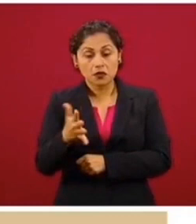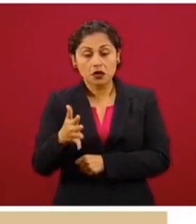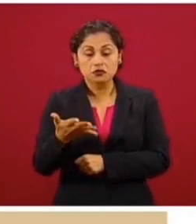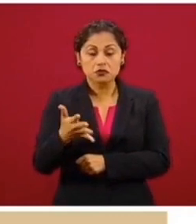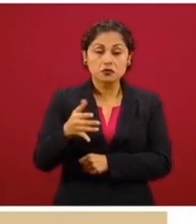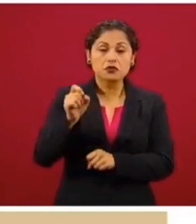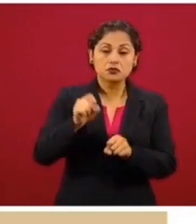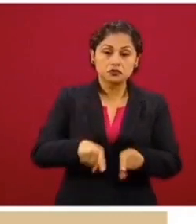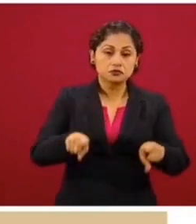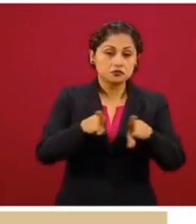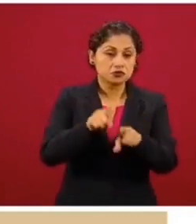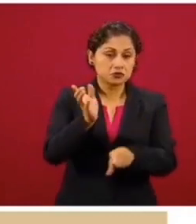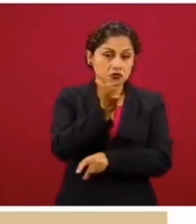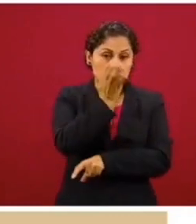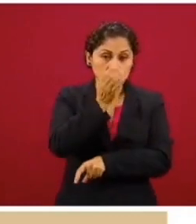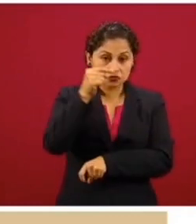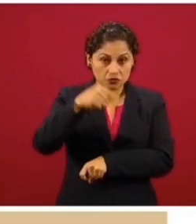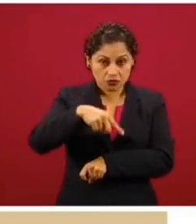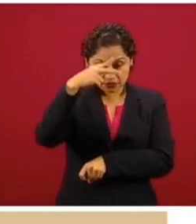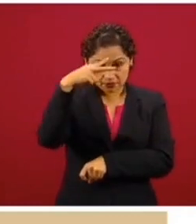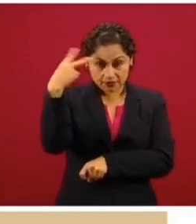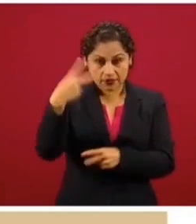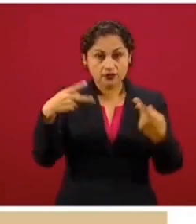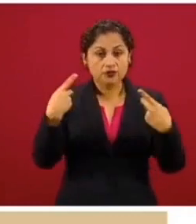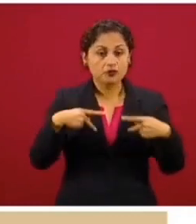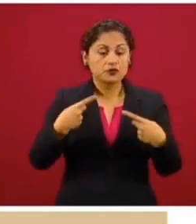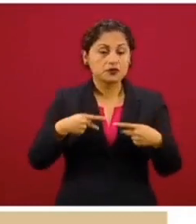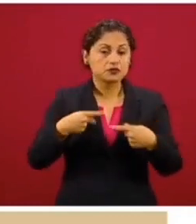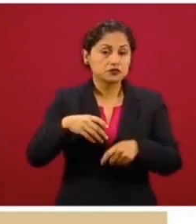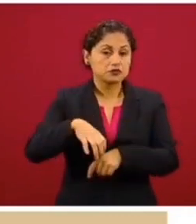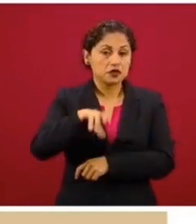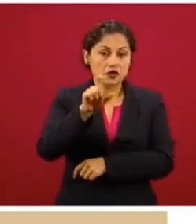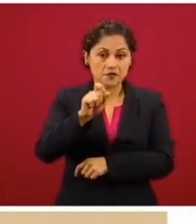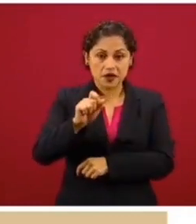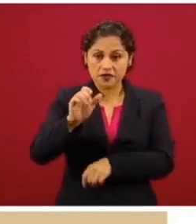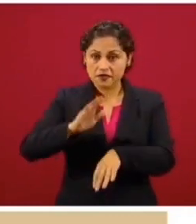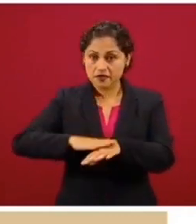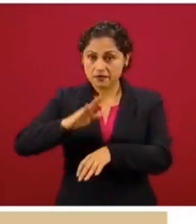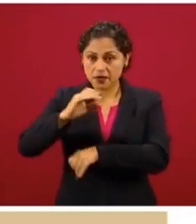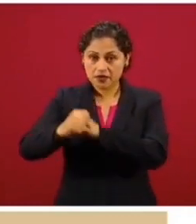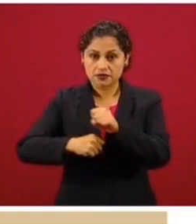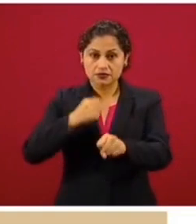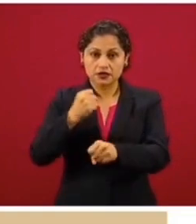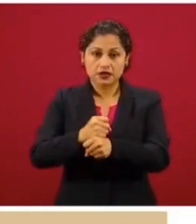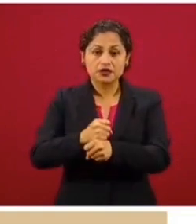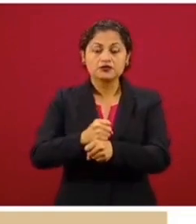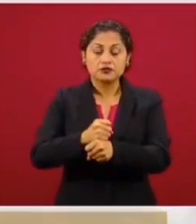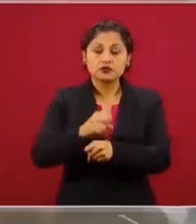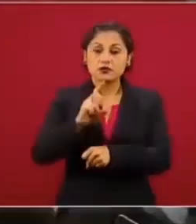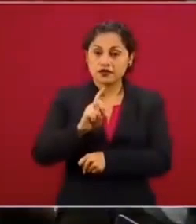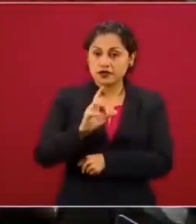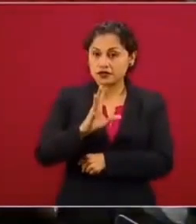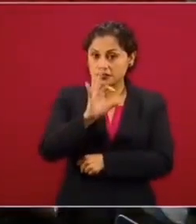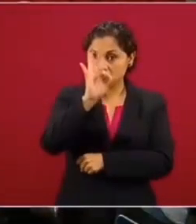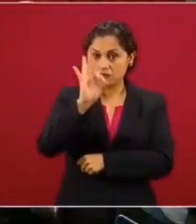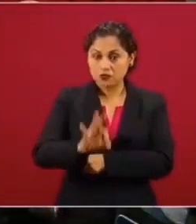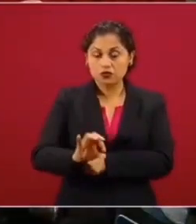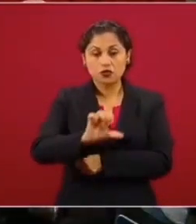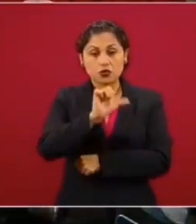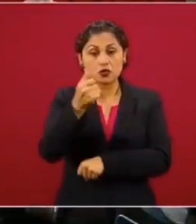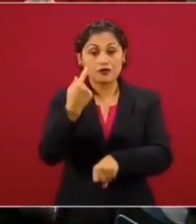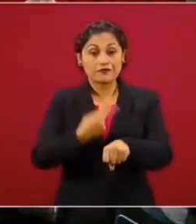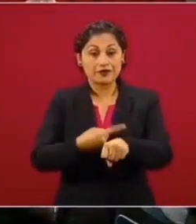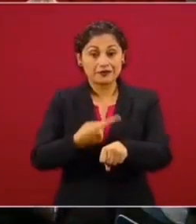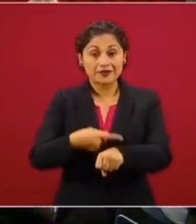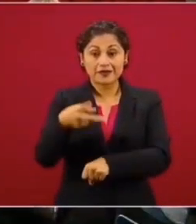que existe en personas mayores de 20 años que es de 35% el tabaquismo que en